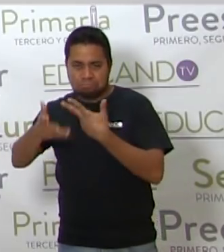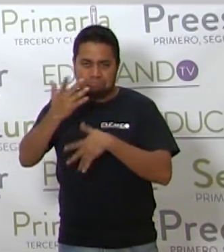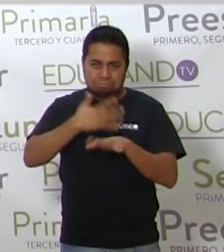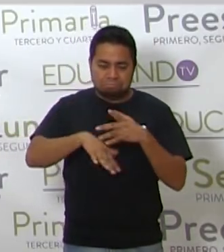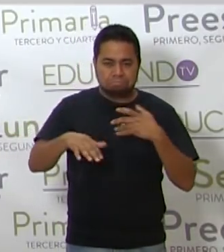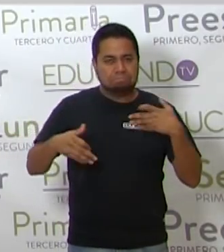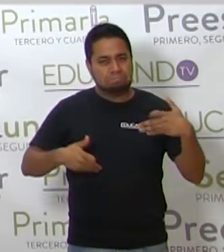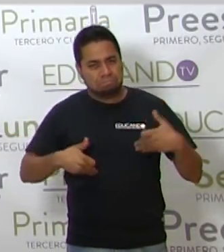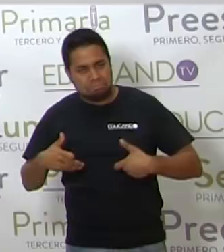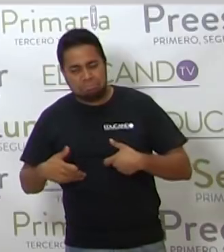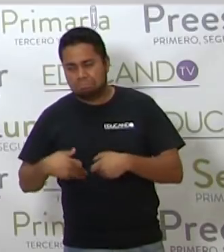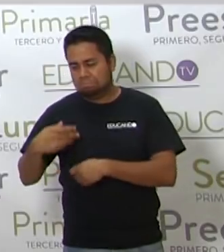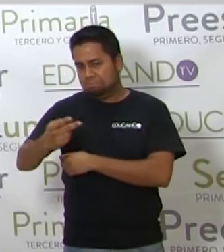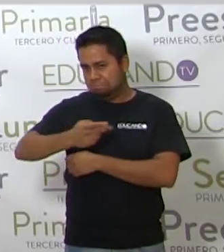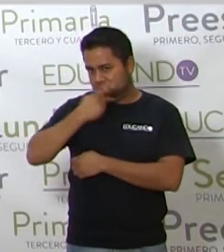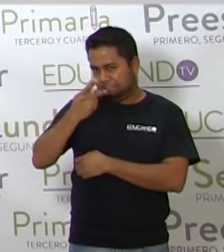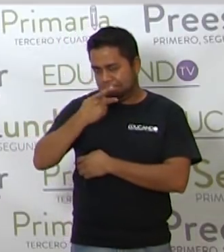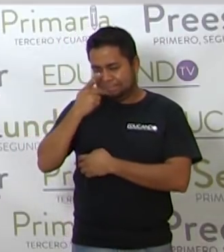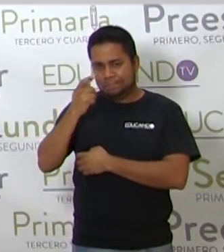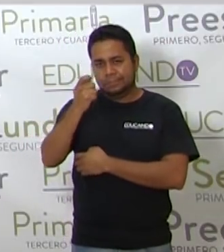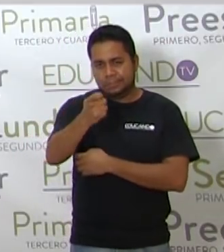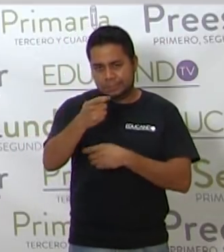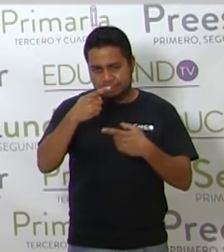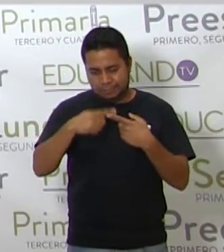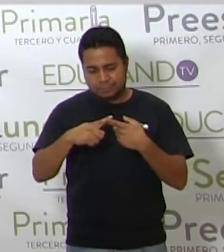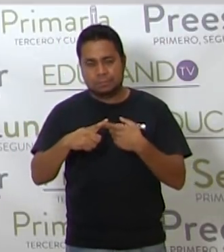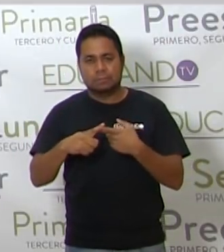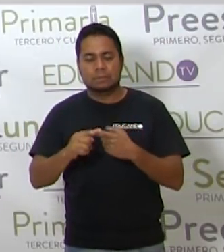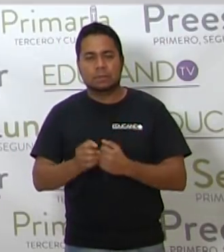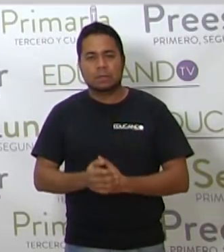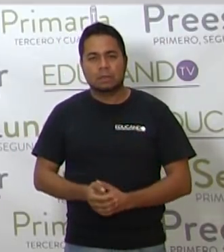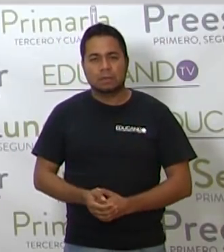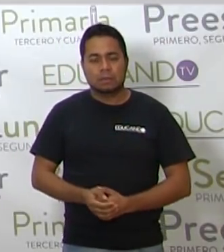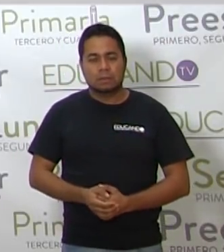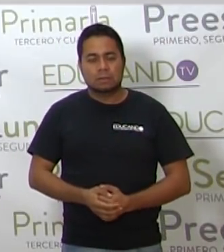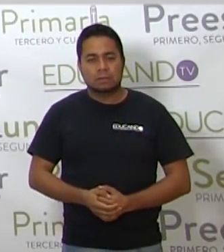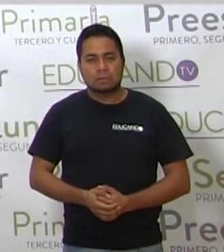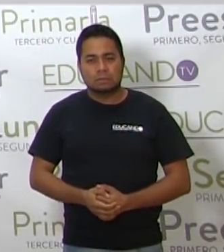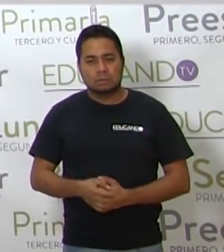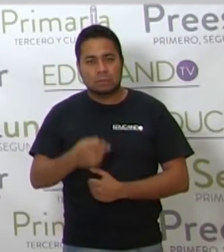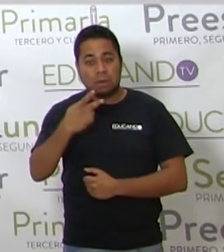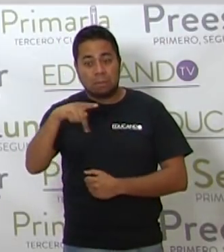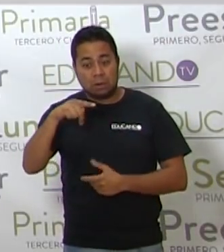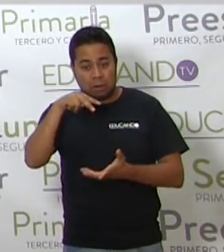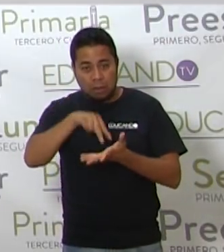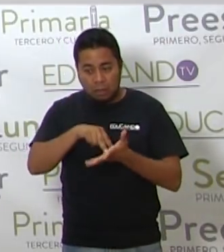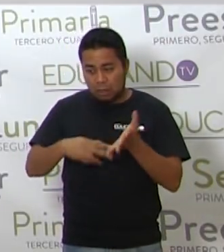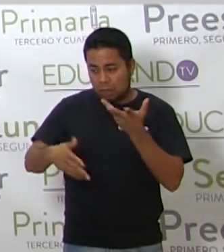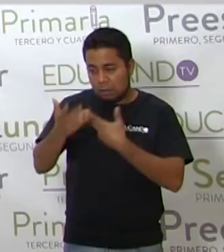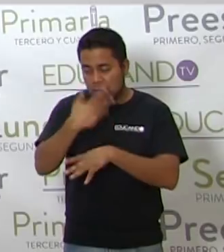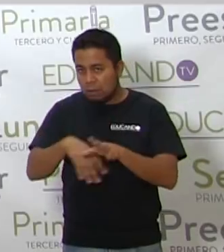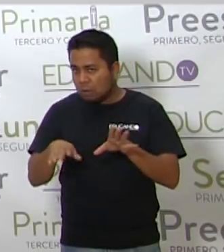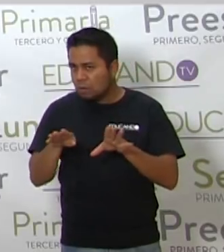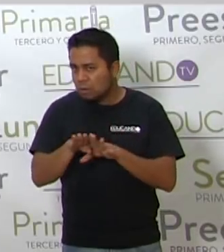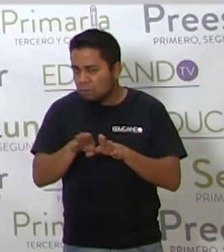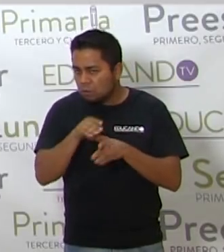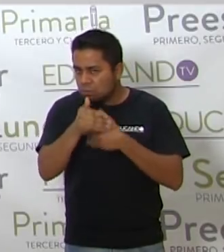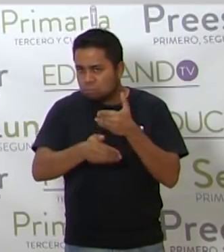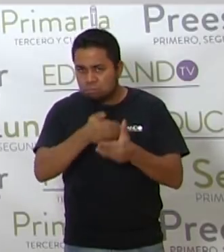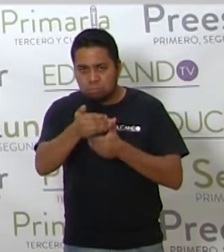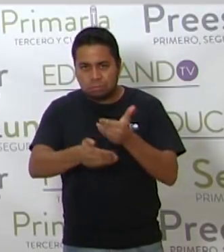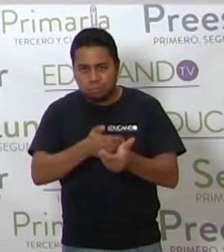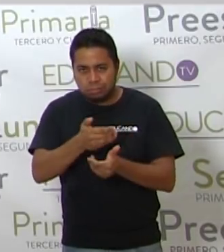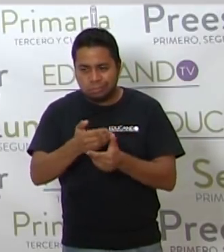representación. Bien, es una representación. Pero esta representación, ¿cómo se da?